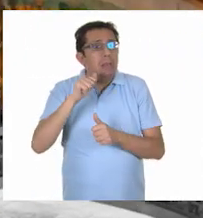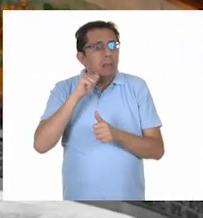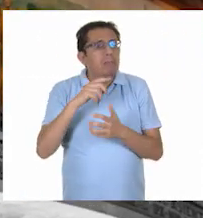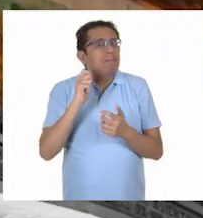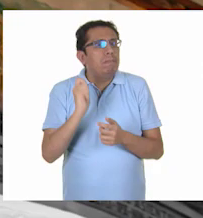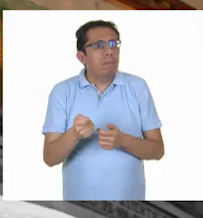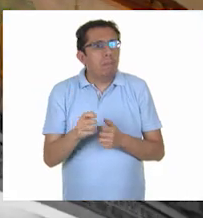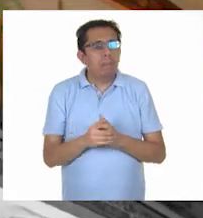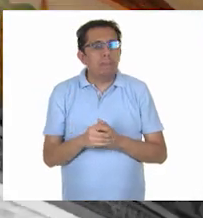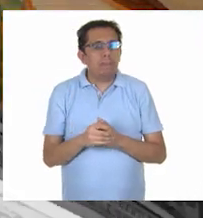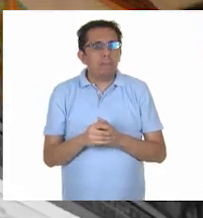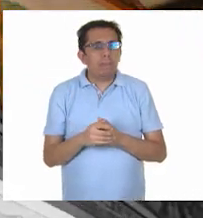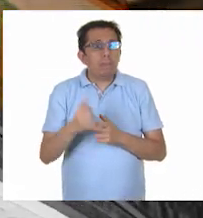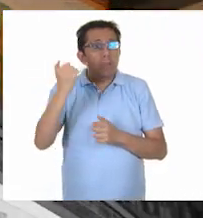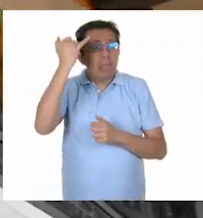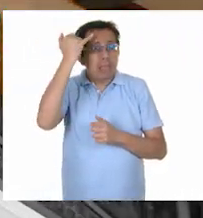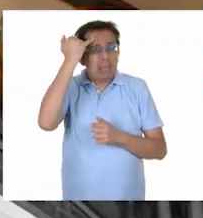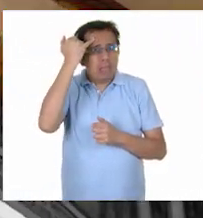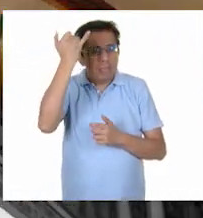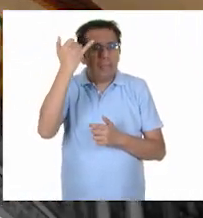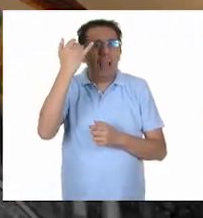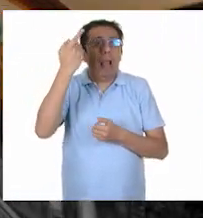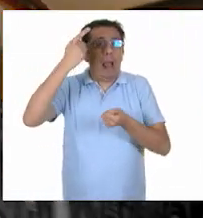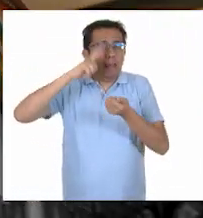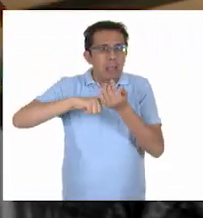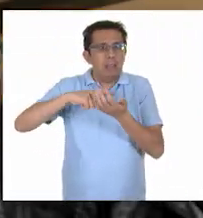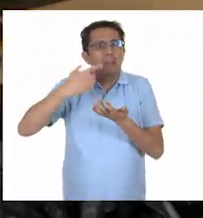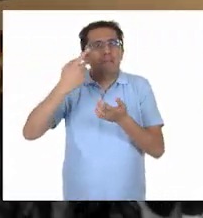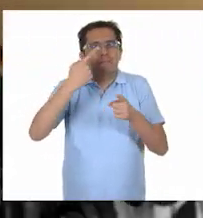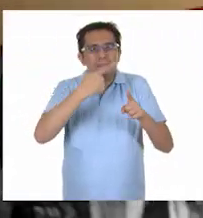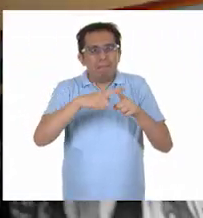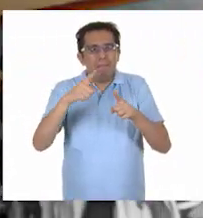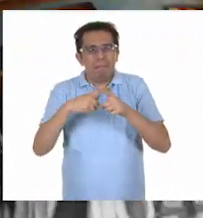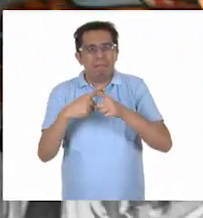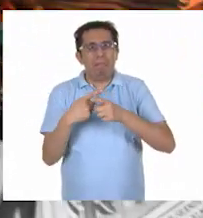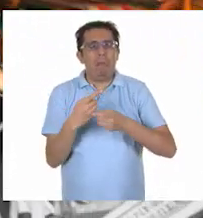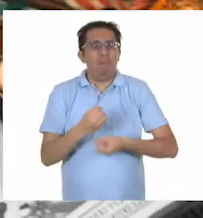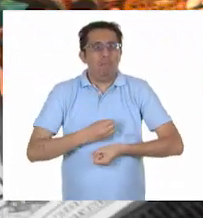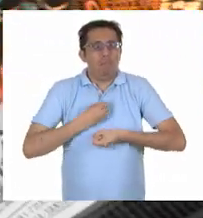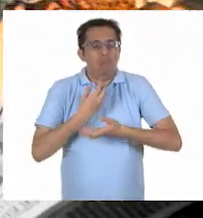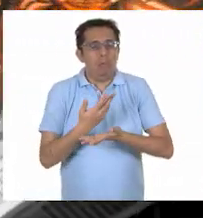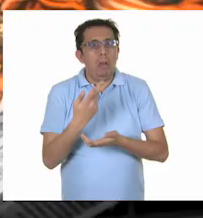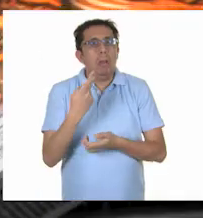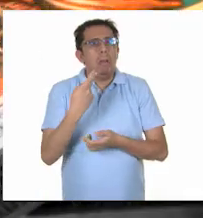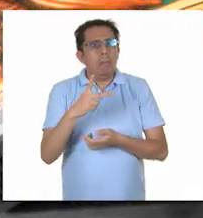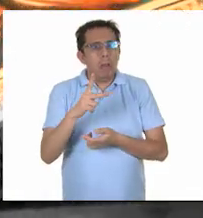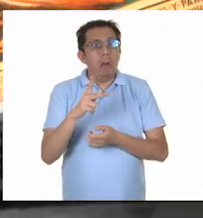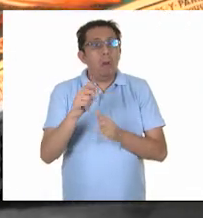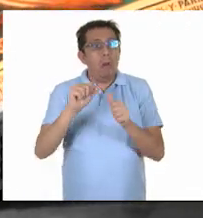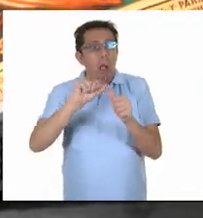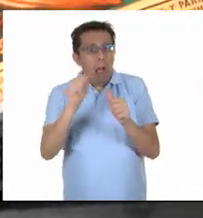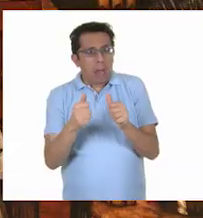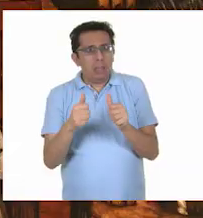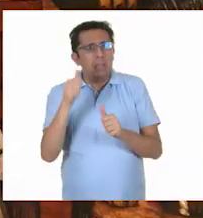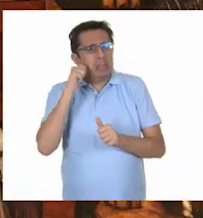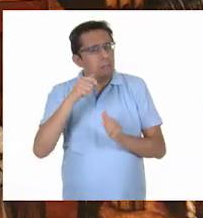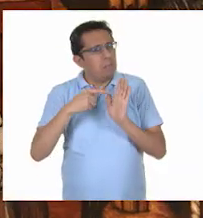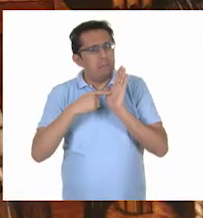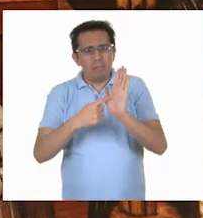un concepto de expresiones, de ideas, etc. Pero siempre ha dicho algo el arte.